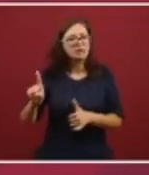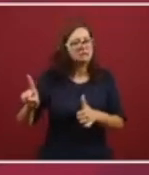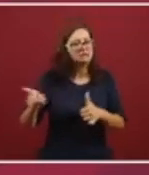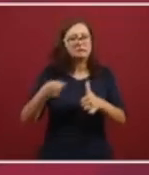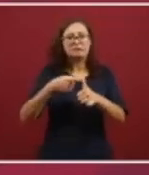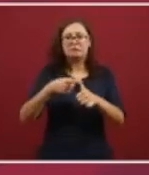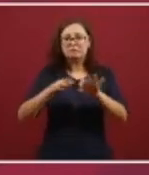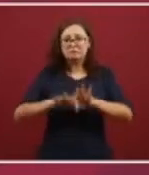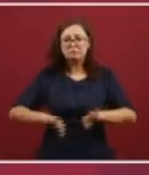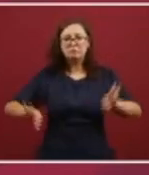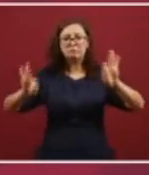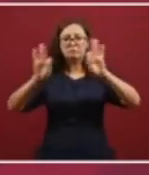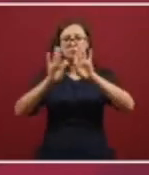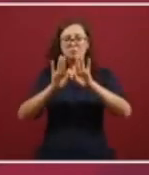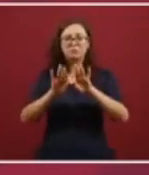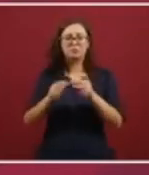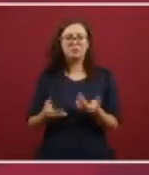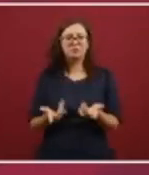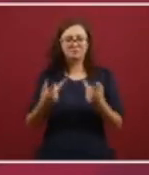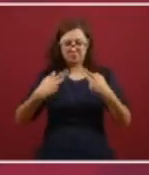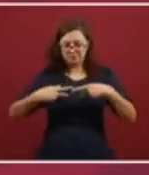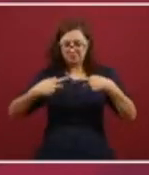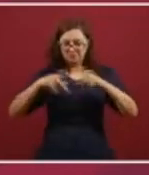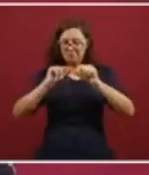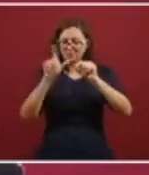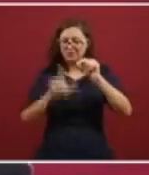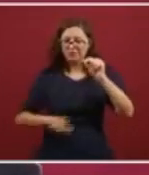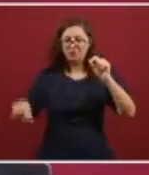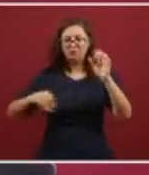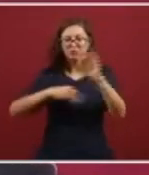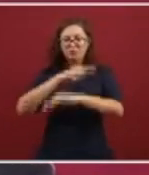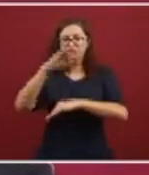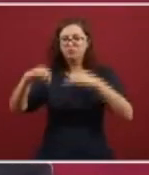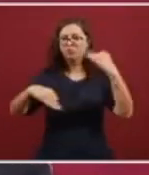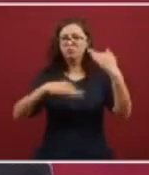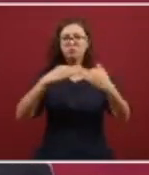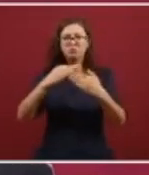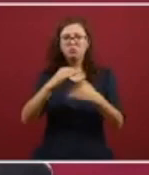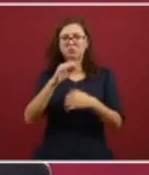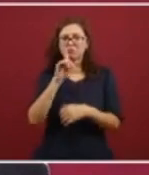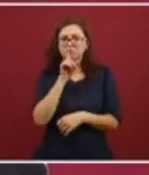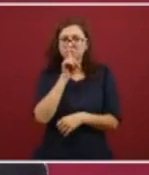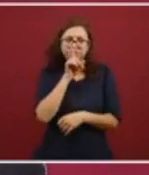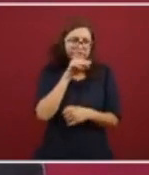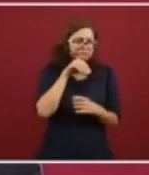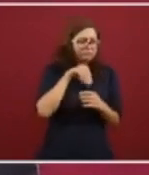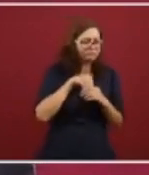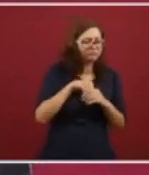fundamentales, todos los mexicanos, porque no vamos a ocultar absolutamente nada.